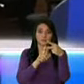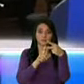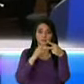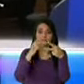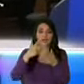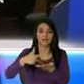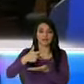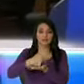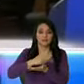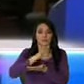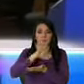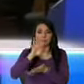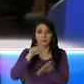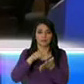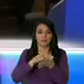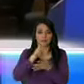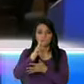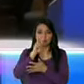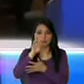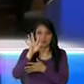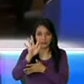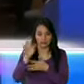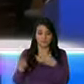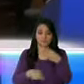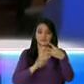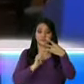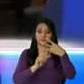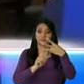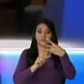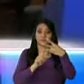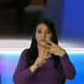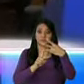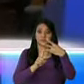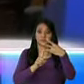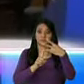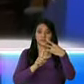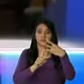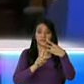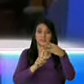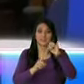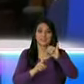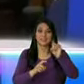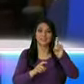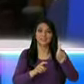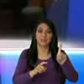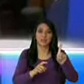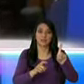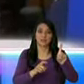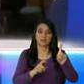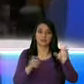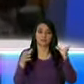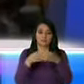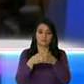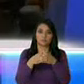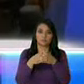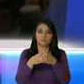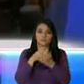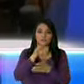con 54.225. Y en tercer lugar, la Alianza Izquierda Democrática e Integración Democrática